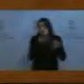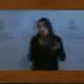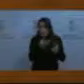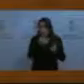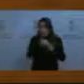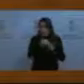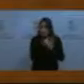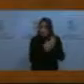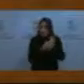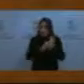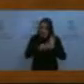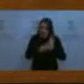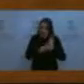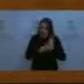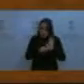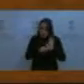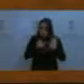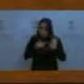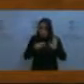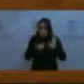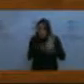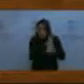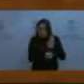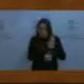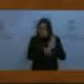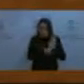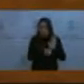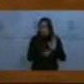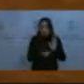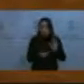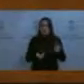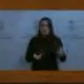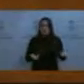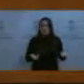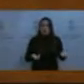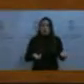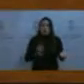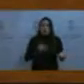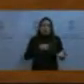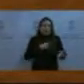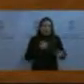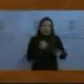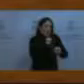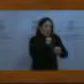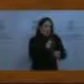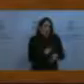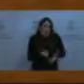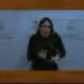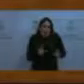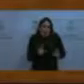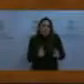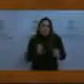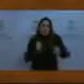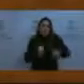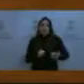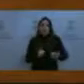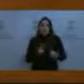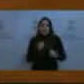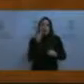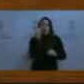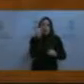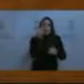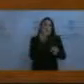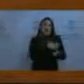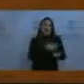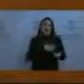punto de la moción, añadir 3 párrafos más. Mire, no nos vamos a oponer, nos parece bien, que entendemos que lo que quieren es